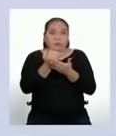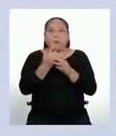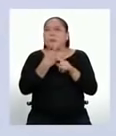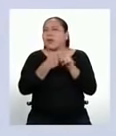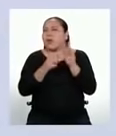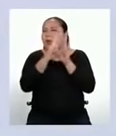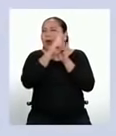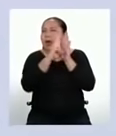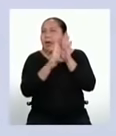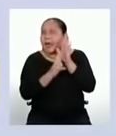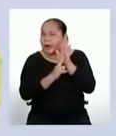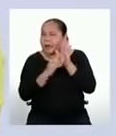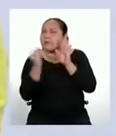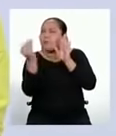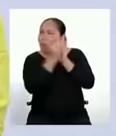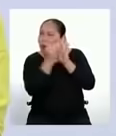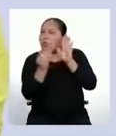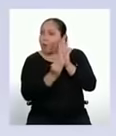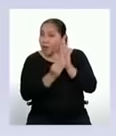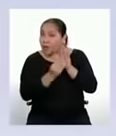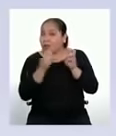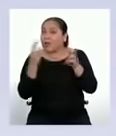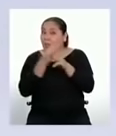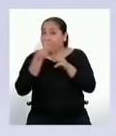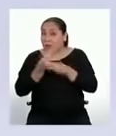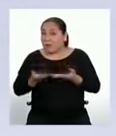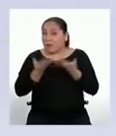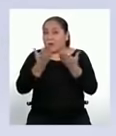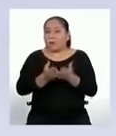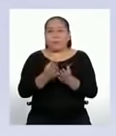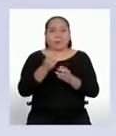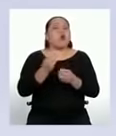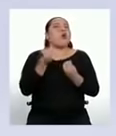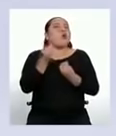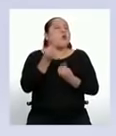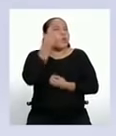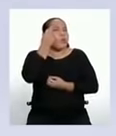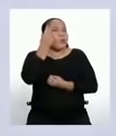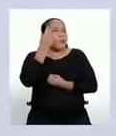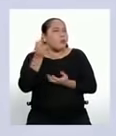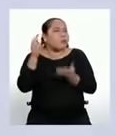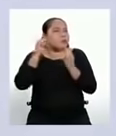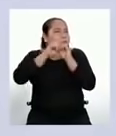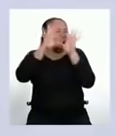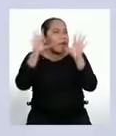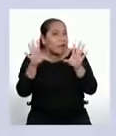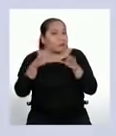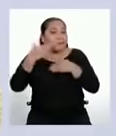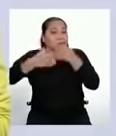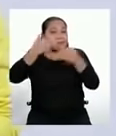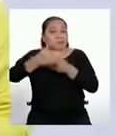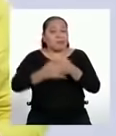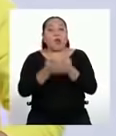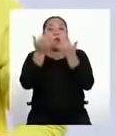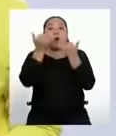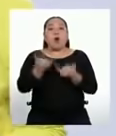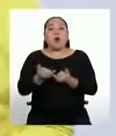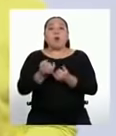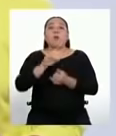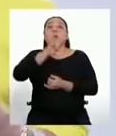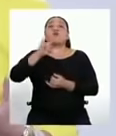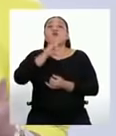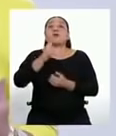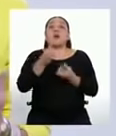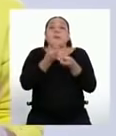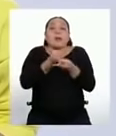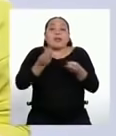las matemáticas se han encargado de hacer evidentes. Bueno, lo vamos a entender mejor conforme avance el programa. Lo cierto es que hoy usaremos nuestros